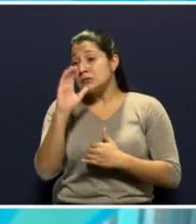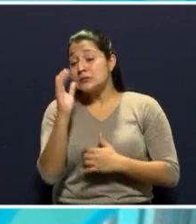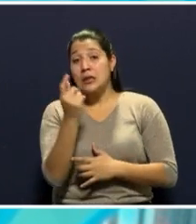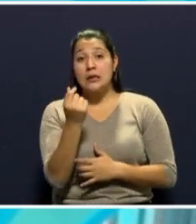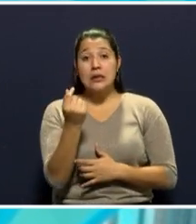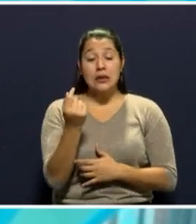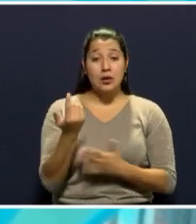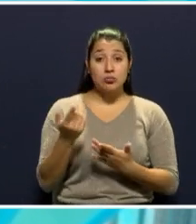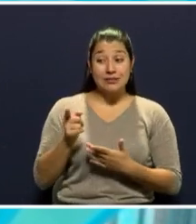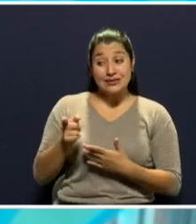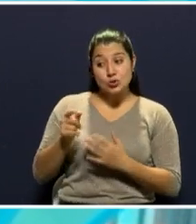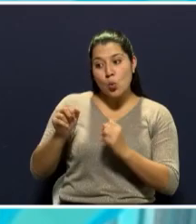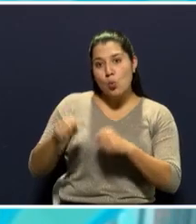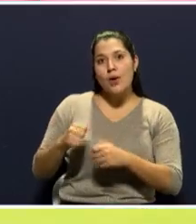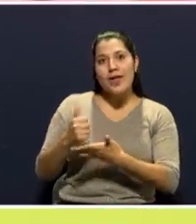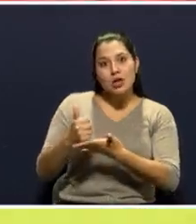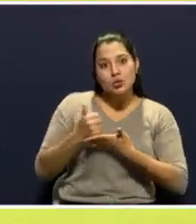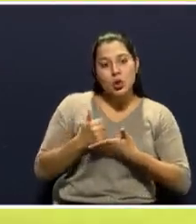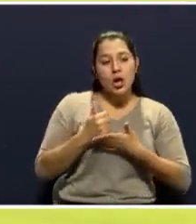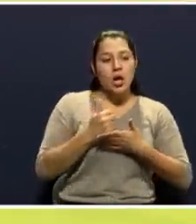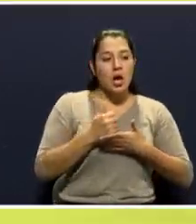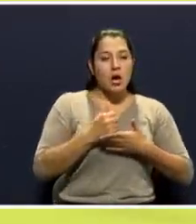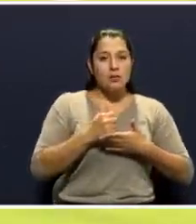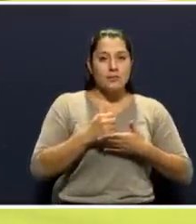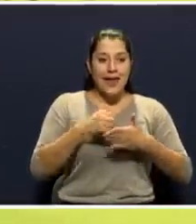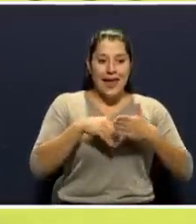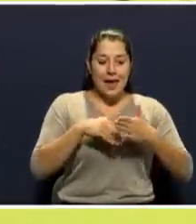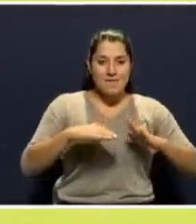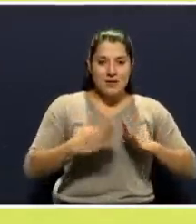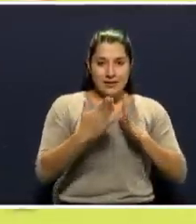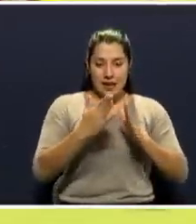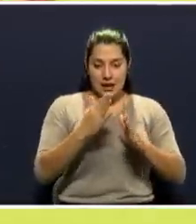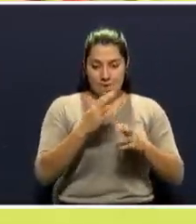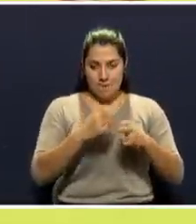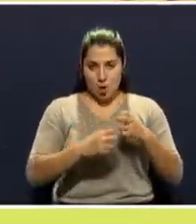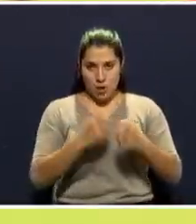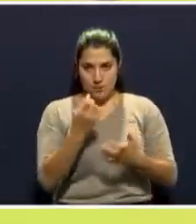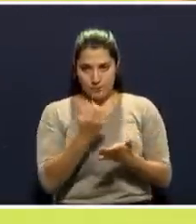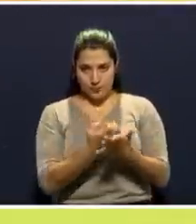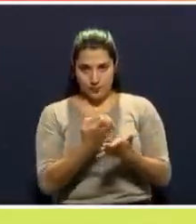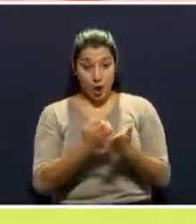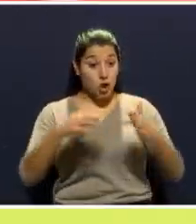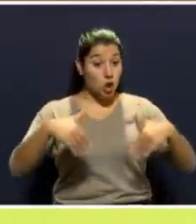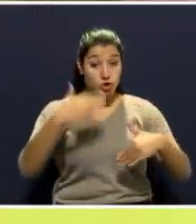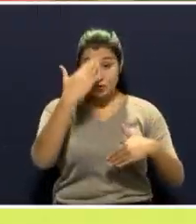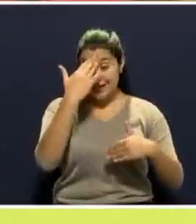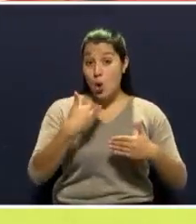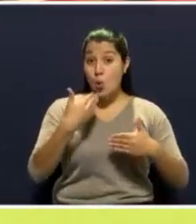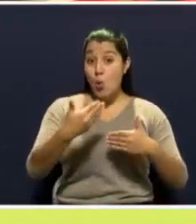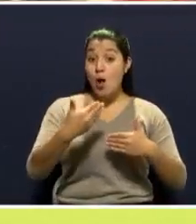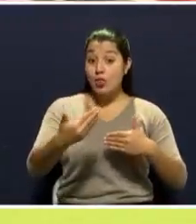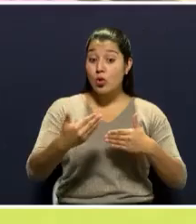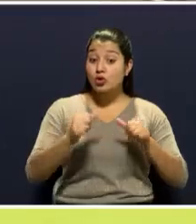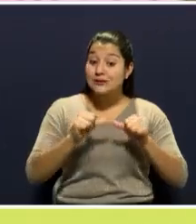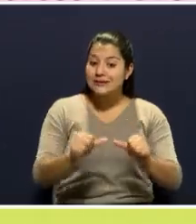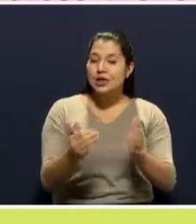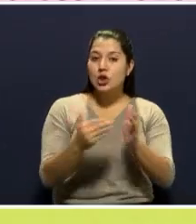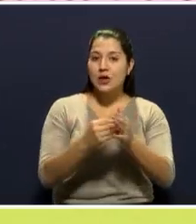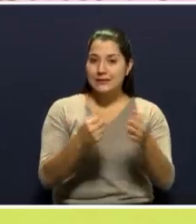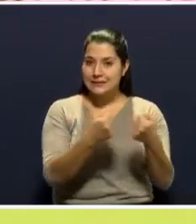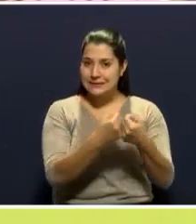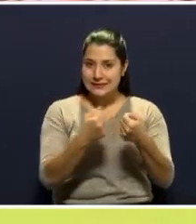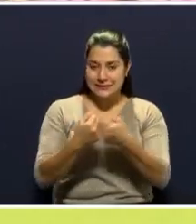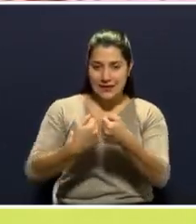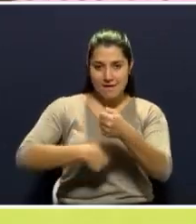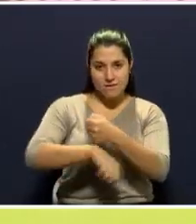venir a solventar esa crisis. De momento no se sabe la fecha exacta del regreso al campeonato nacional, pero muchos presidentes de clubes